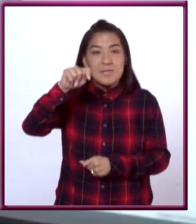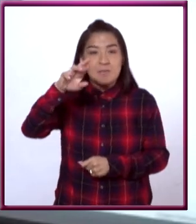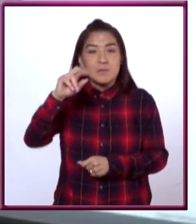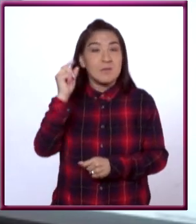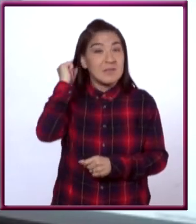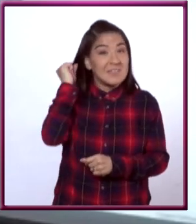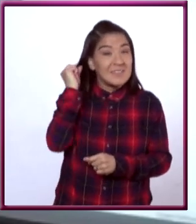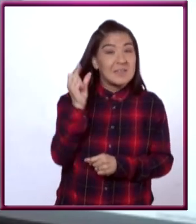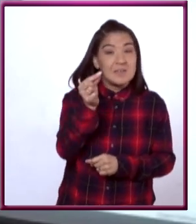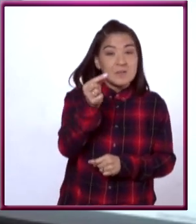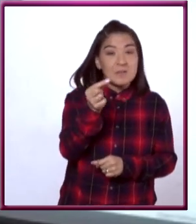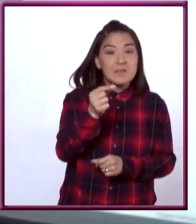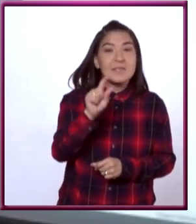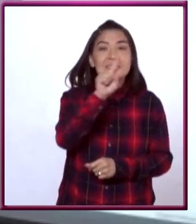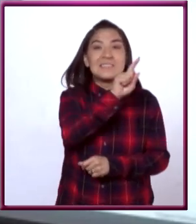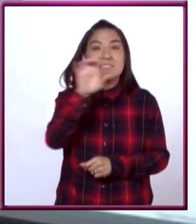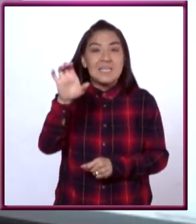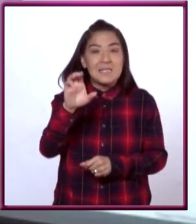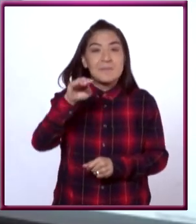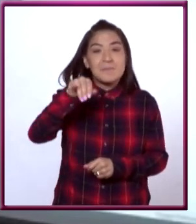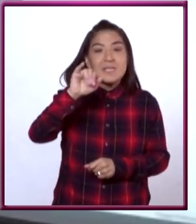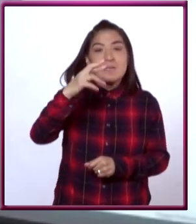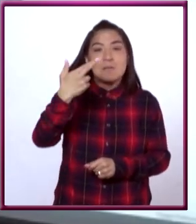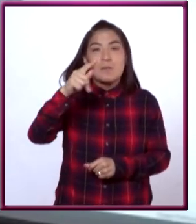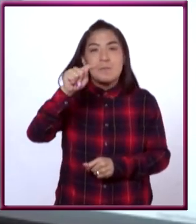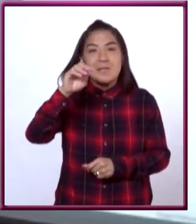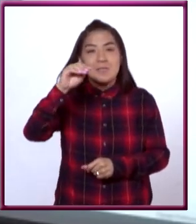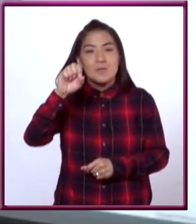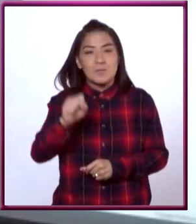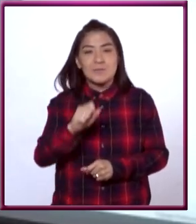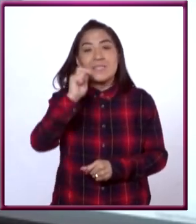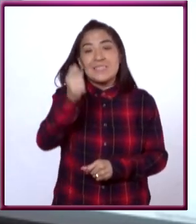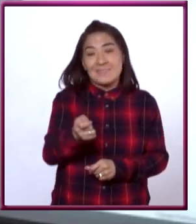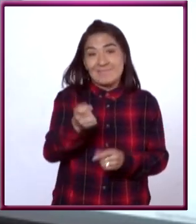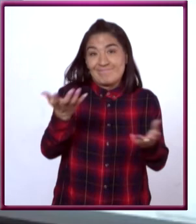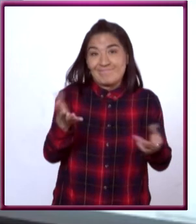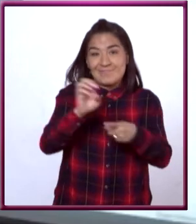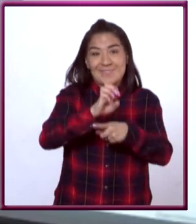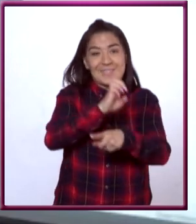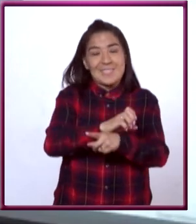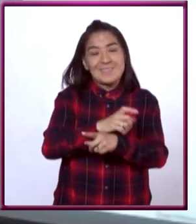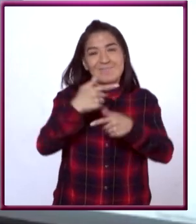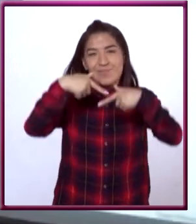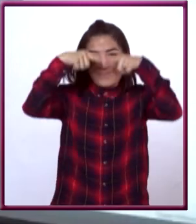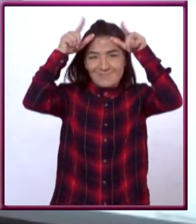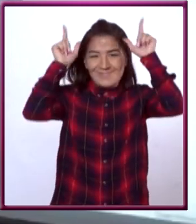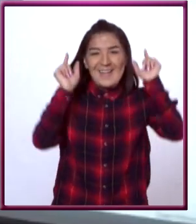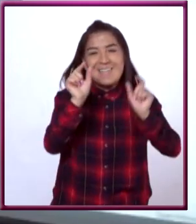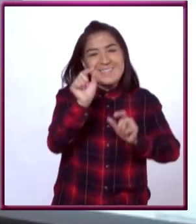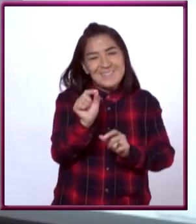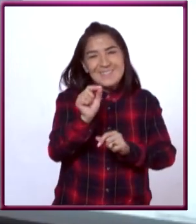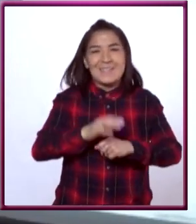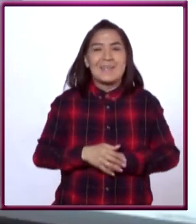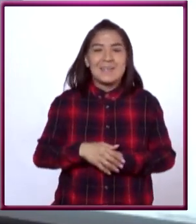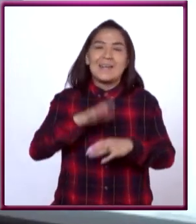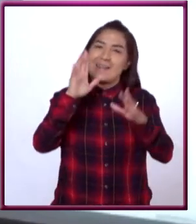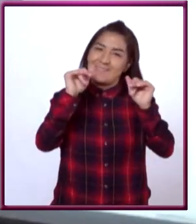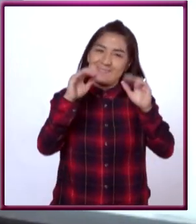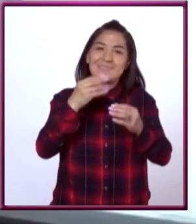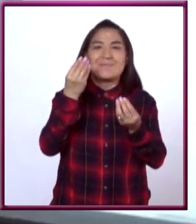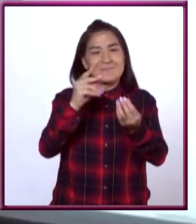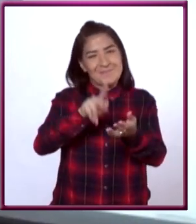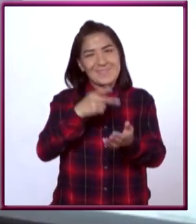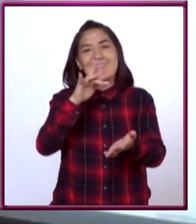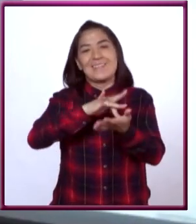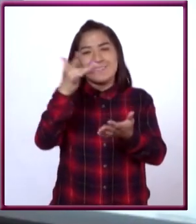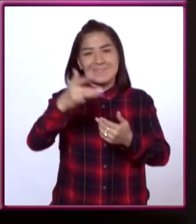el grosor de un cabello mide 100 micrómetros en promedio. Entonces es una locura. Con esto me despido y